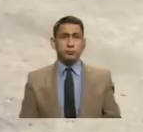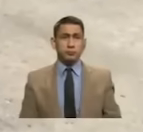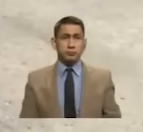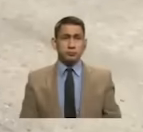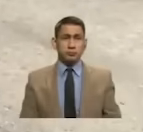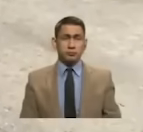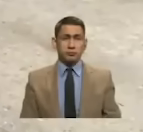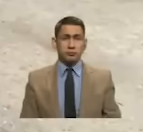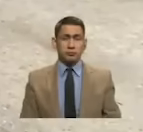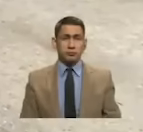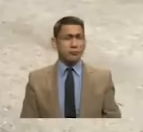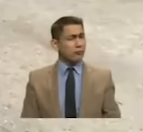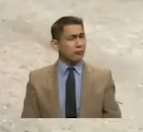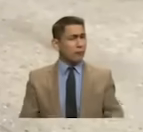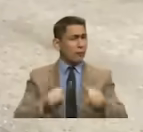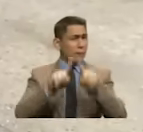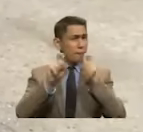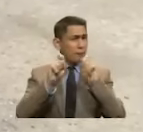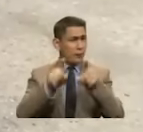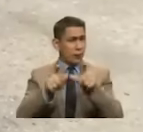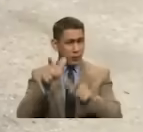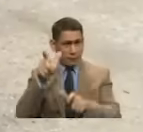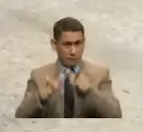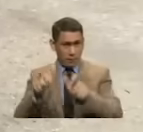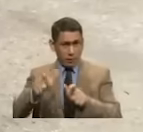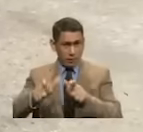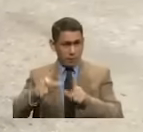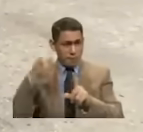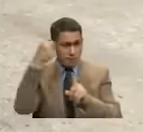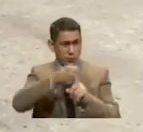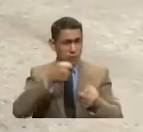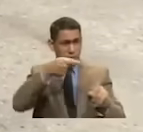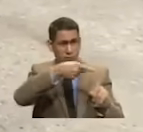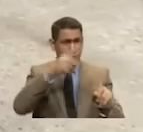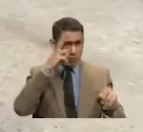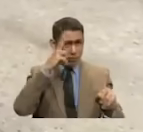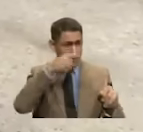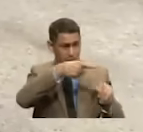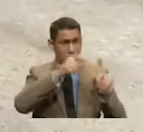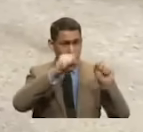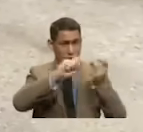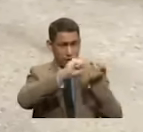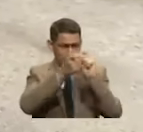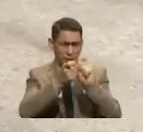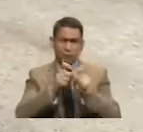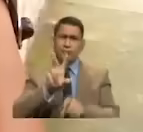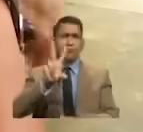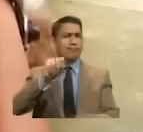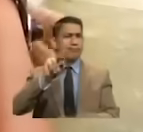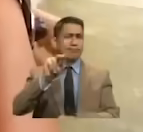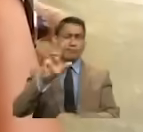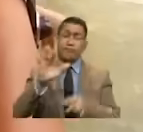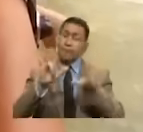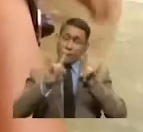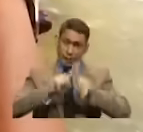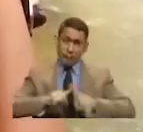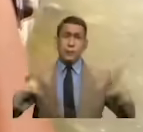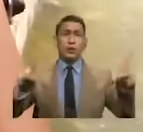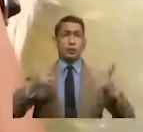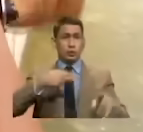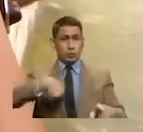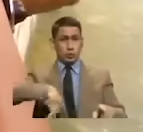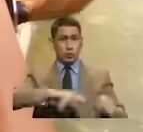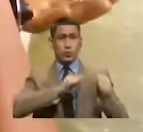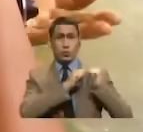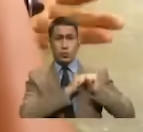balo, dándole palo. O sea, esto hay que escarbar para ver qué se puede hacer. Porque ahorita lo que estamos aquí sufriendo son